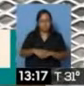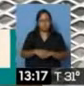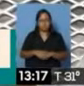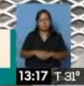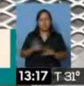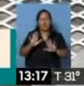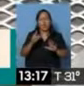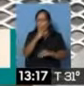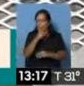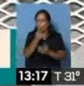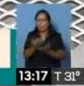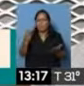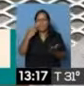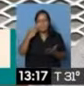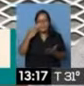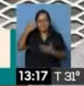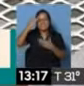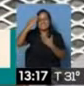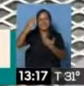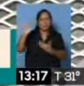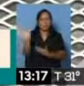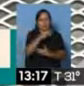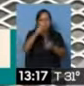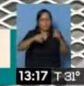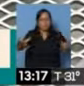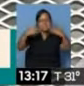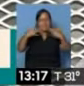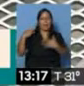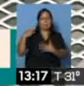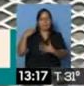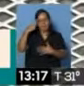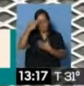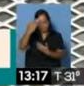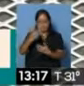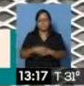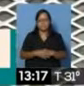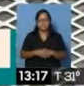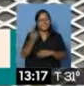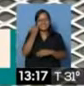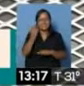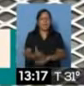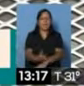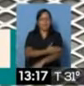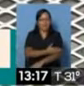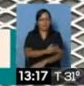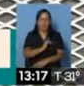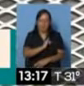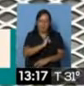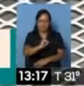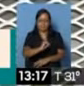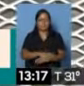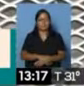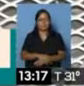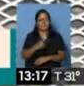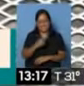qué tal Jorge buenas tardes Un saludo también a a toda la audiencia Mariana e Bueno sí ya lo veníamos diciendo días pasados